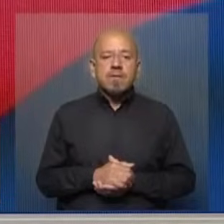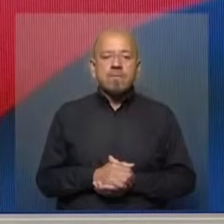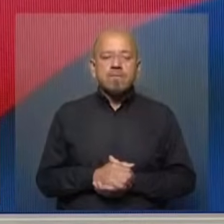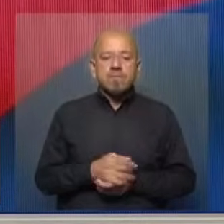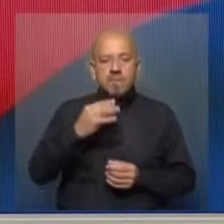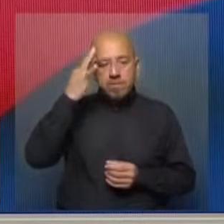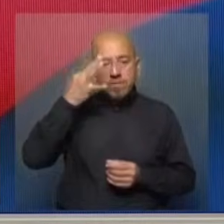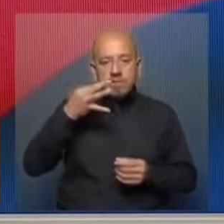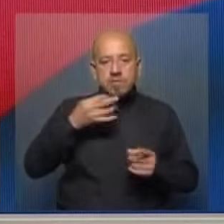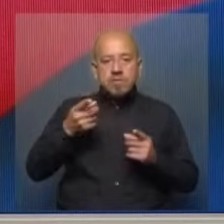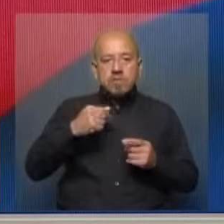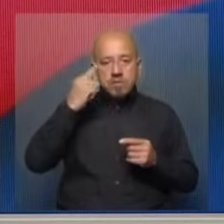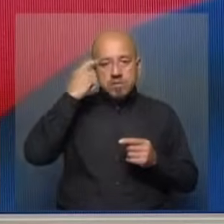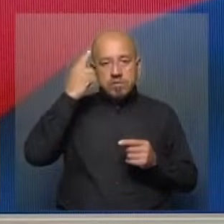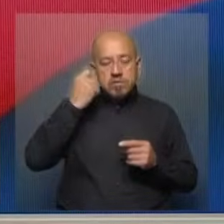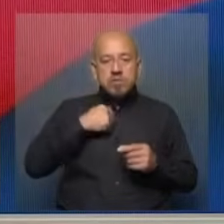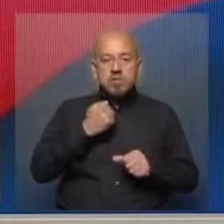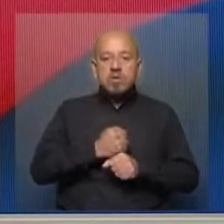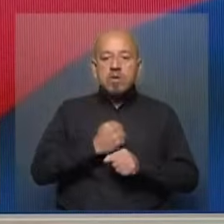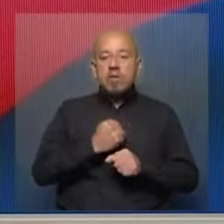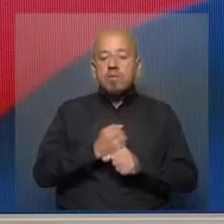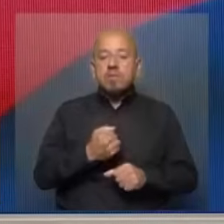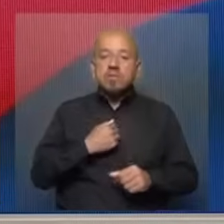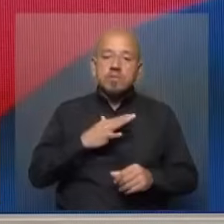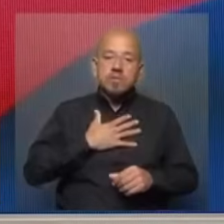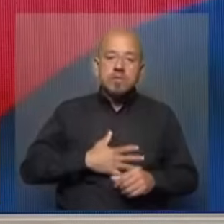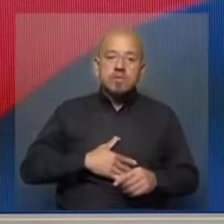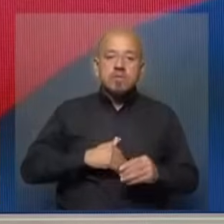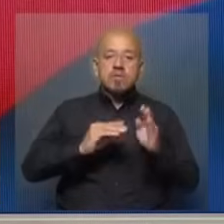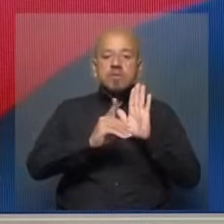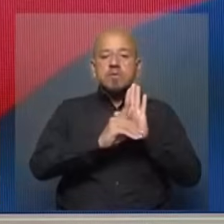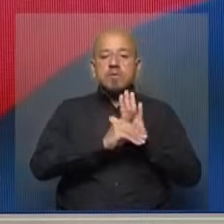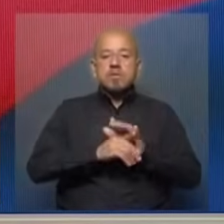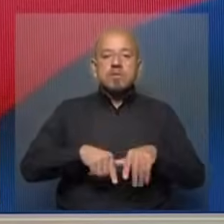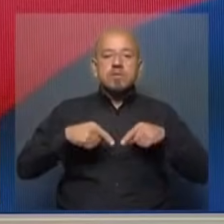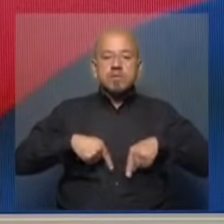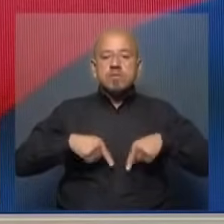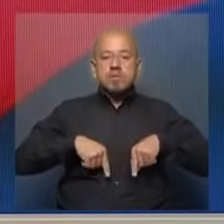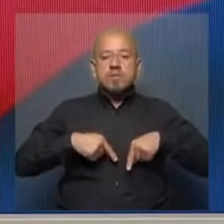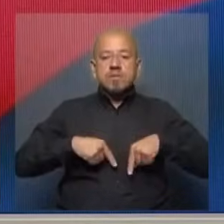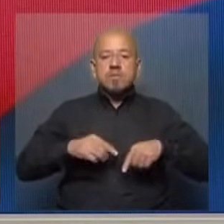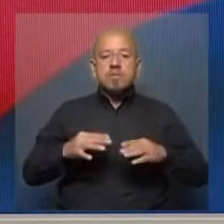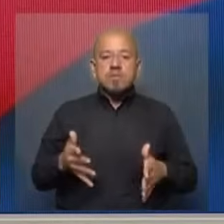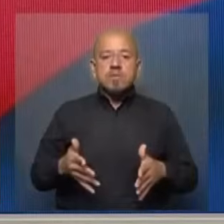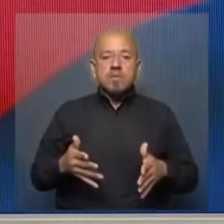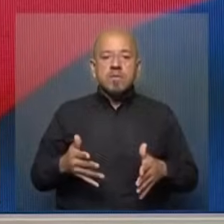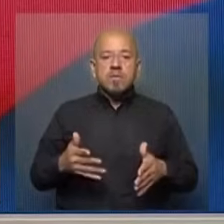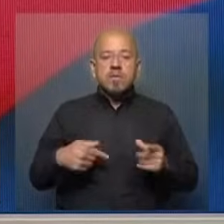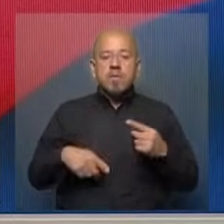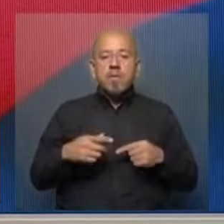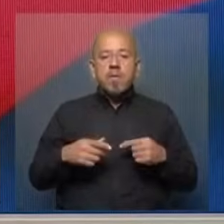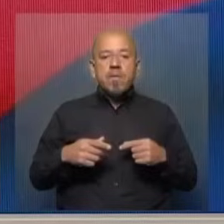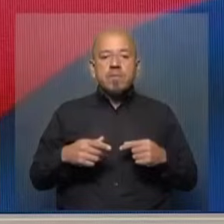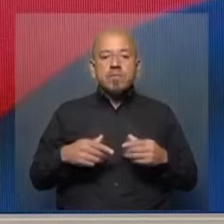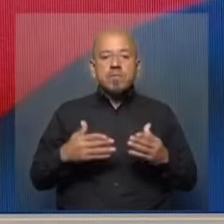Realmente nuestra experiencia es, yo trabajo mucho más tranquila si todos los datos de la intendencia están publicados y son asequibles por toda la